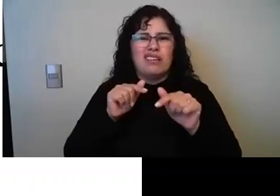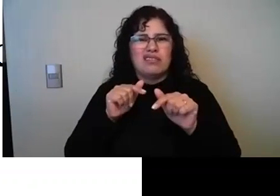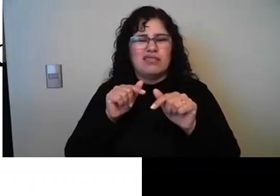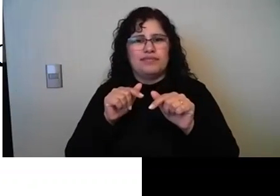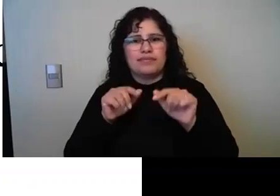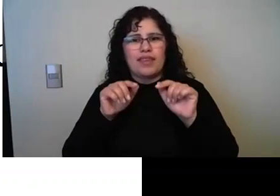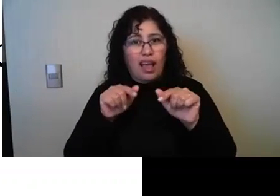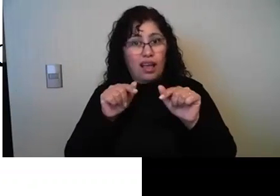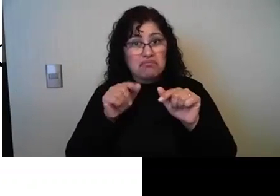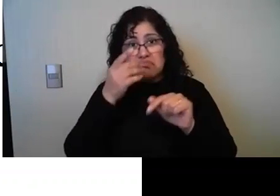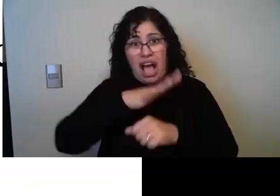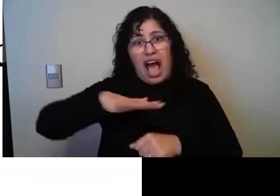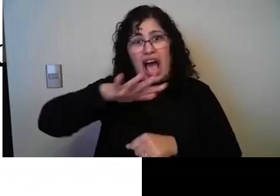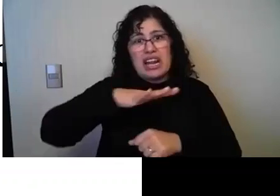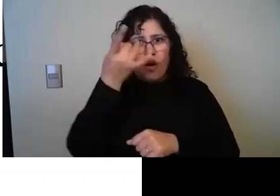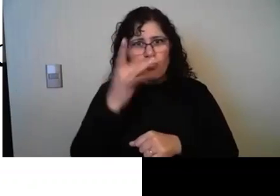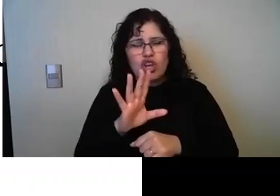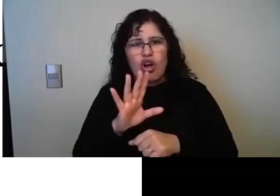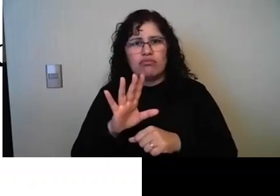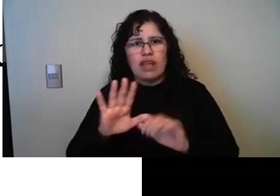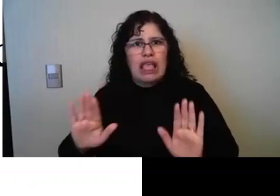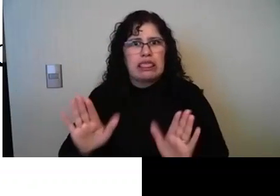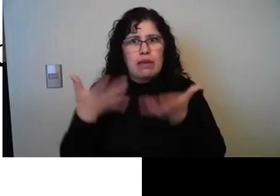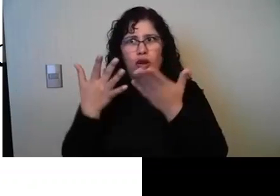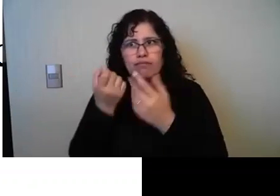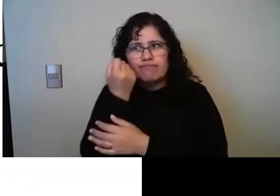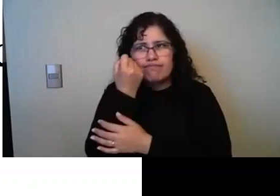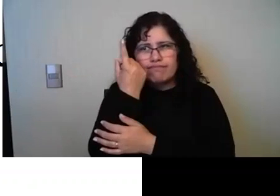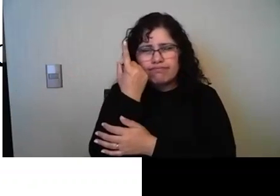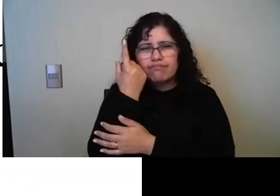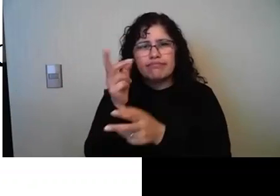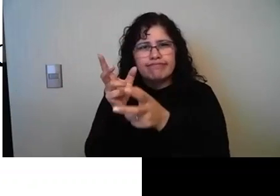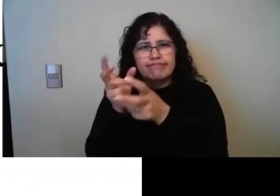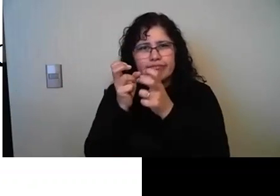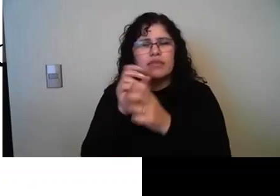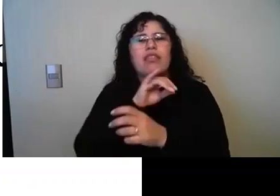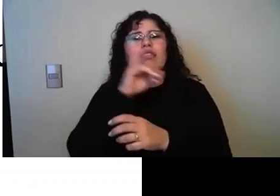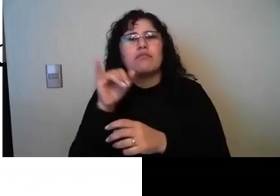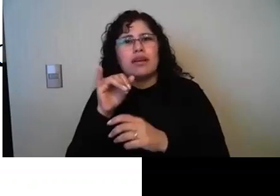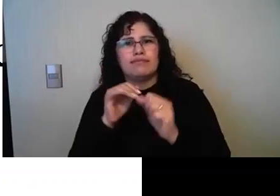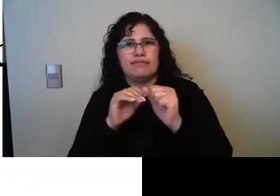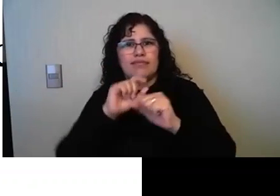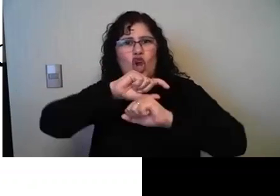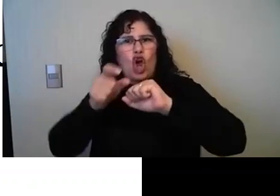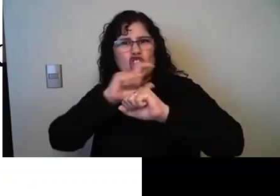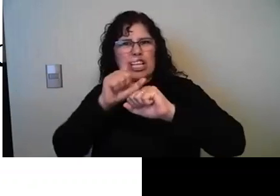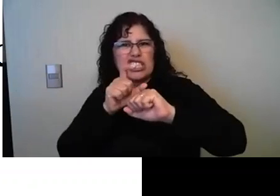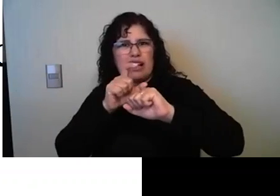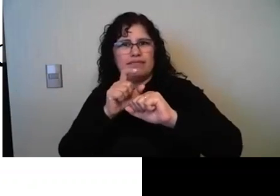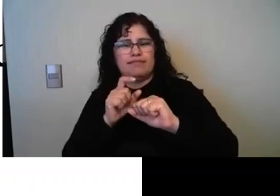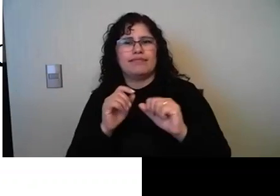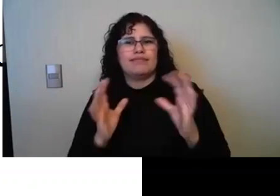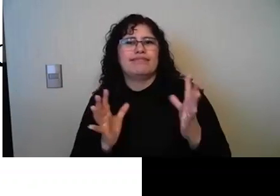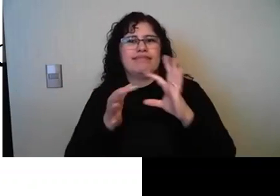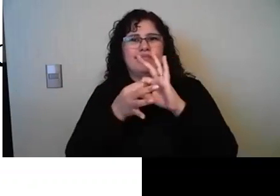sino solamente que se capte el estímulo, debe ser derivada a una corteza de asociación que está ubicada también